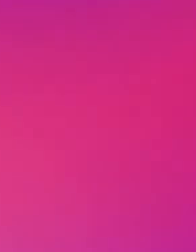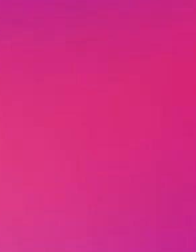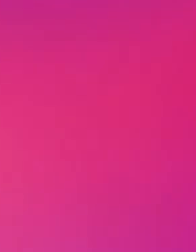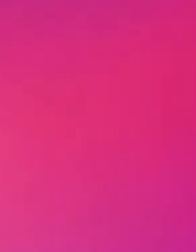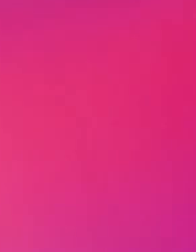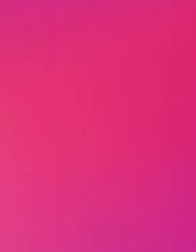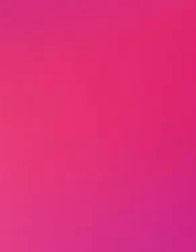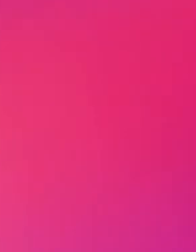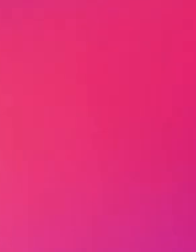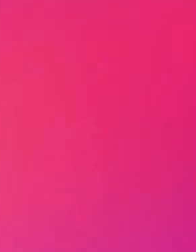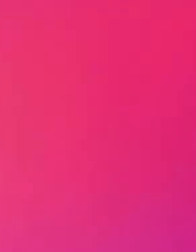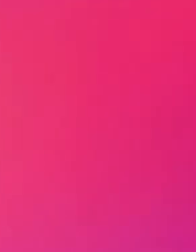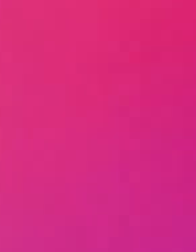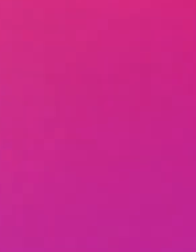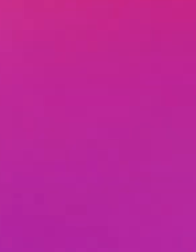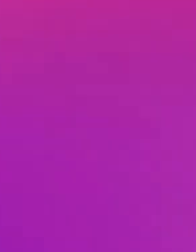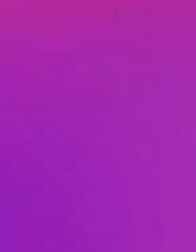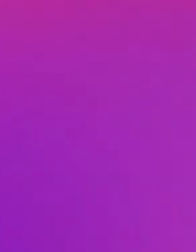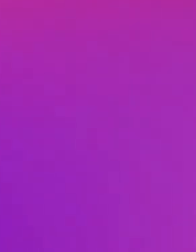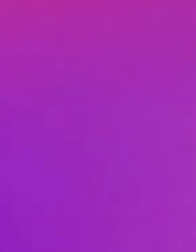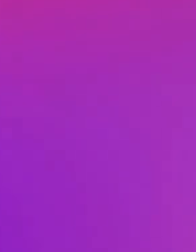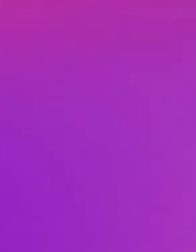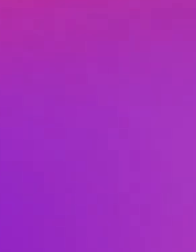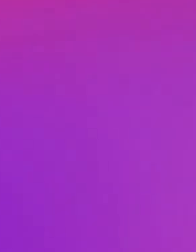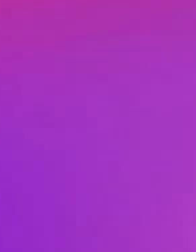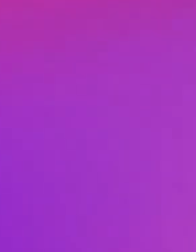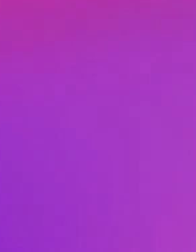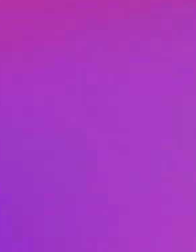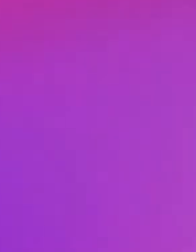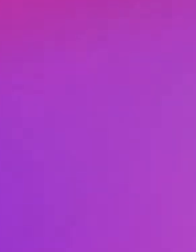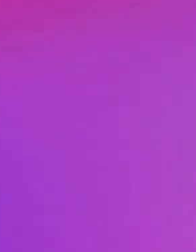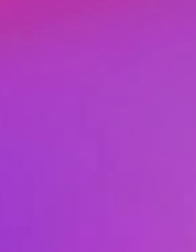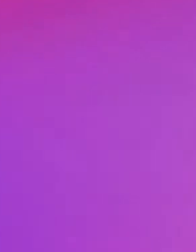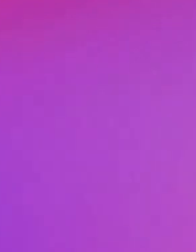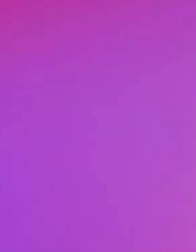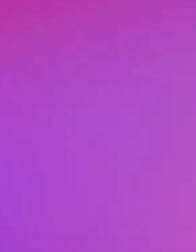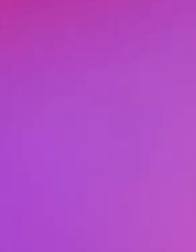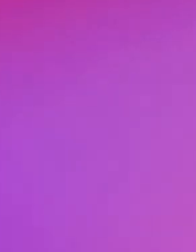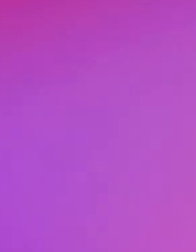conalitec.cep.gob.mx. Y recuerda que también cuentas con el sitio